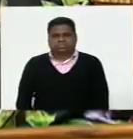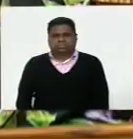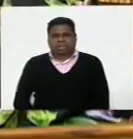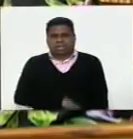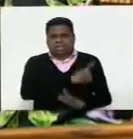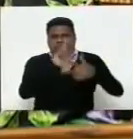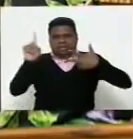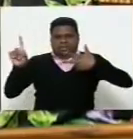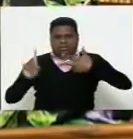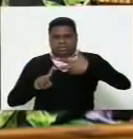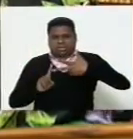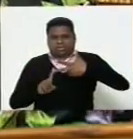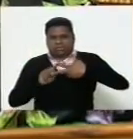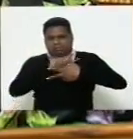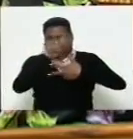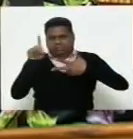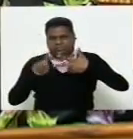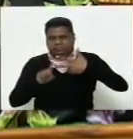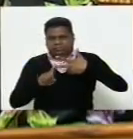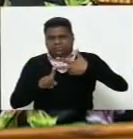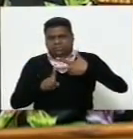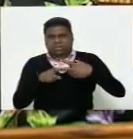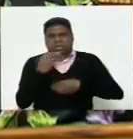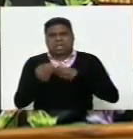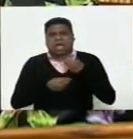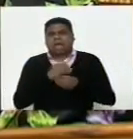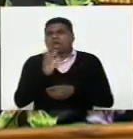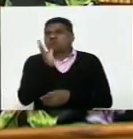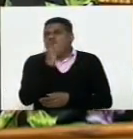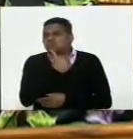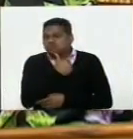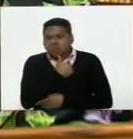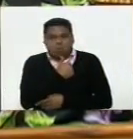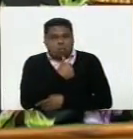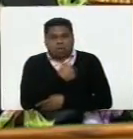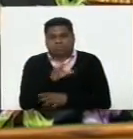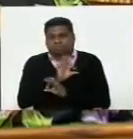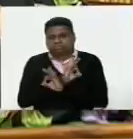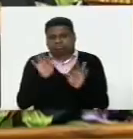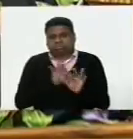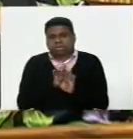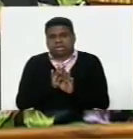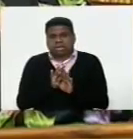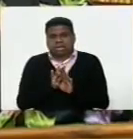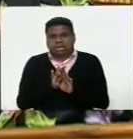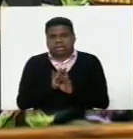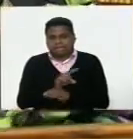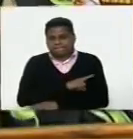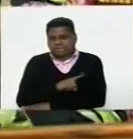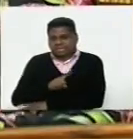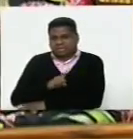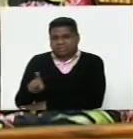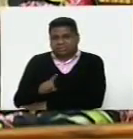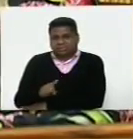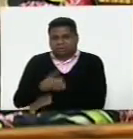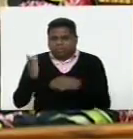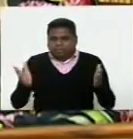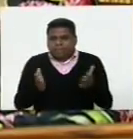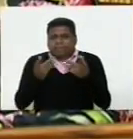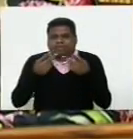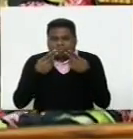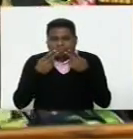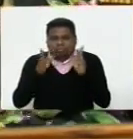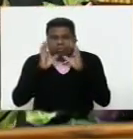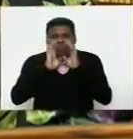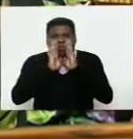3, incumplan con las obligaciones de protección del parto y el nacimiento humanizado previstos en